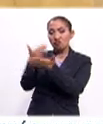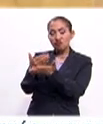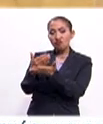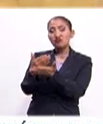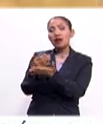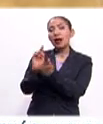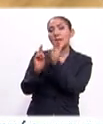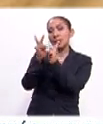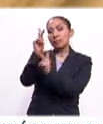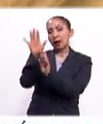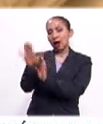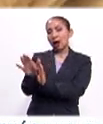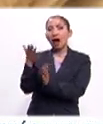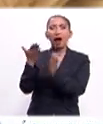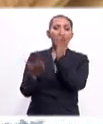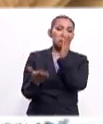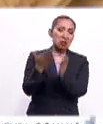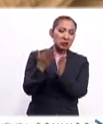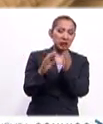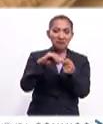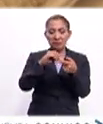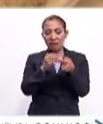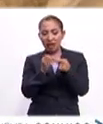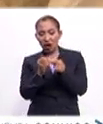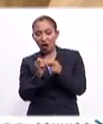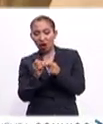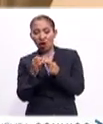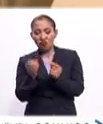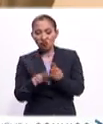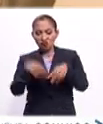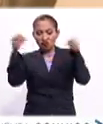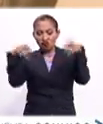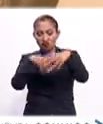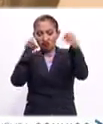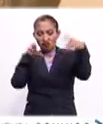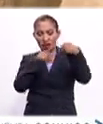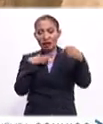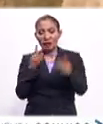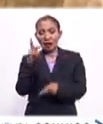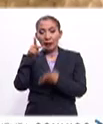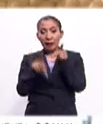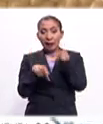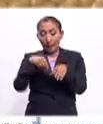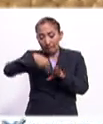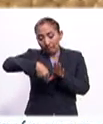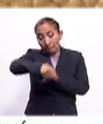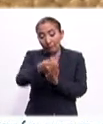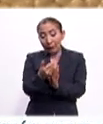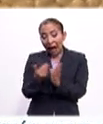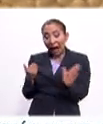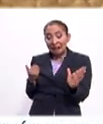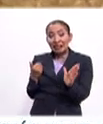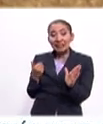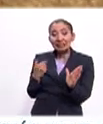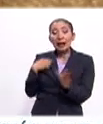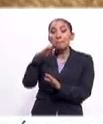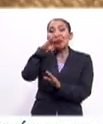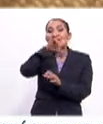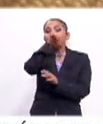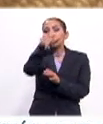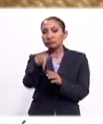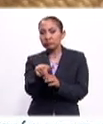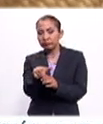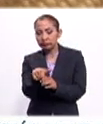en la milpa. Por ejemplo, a veces el frijol arbustivo se planta previo a la siembra del